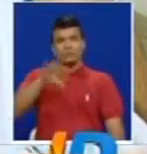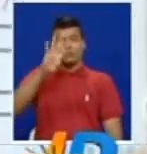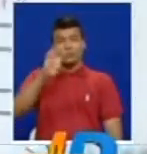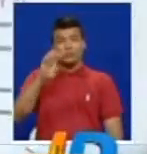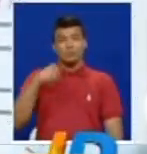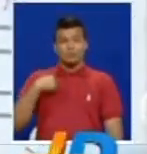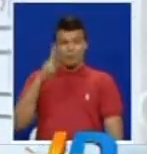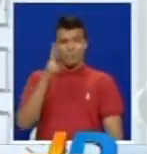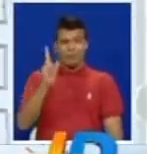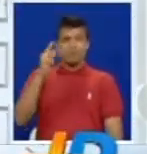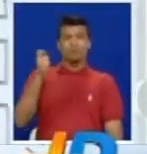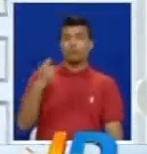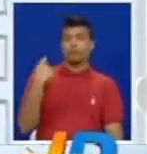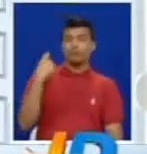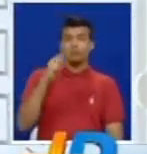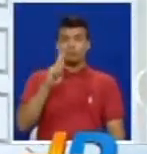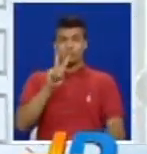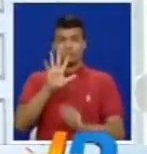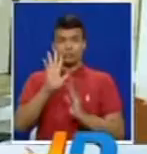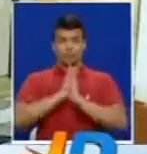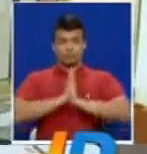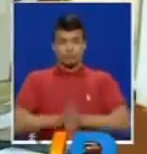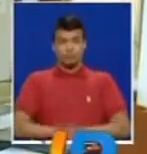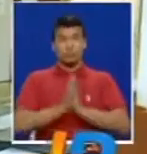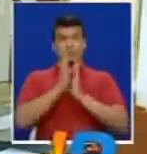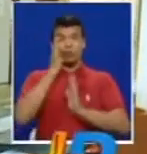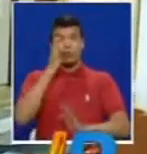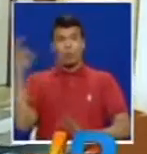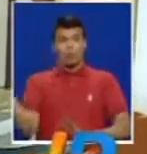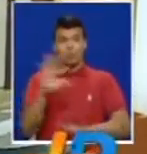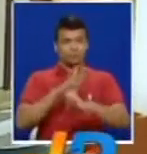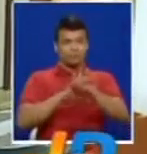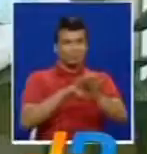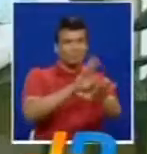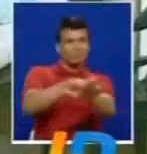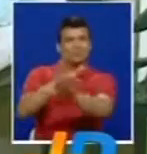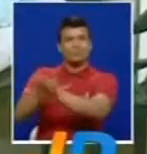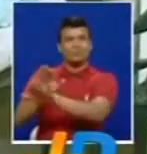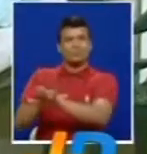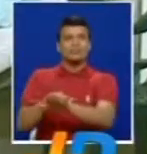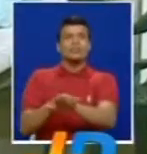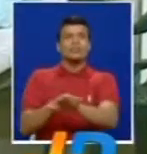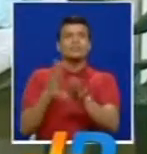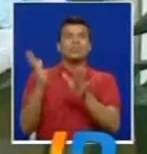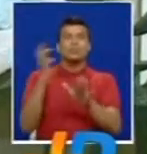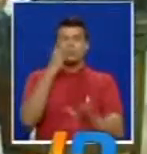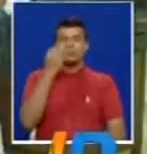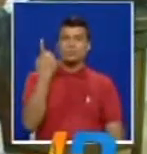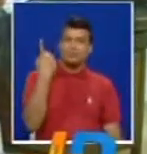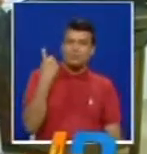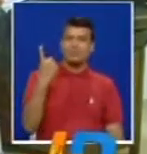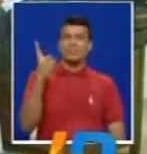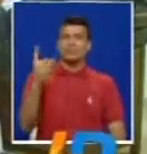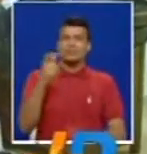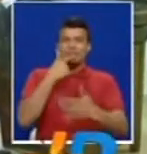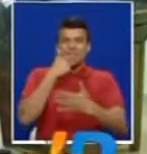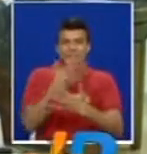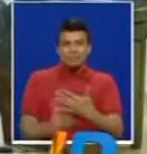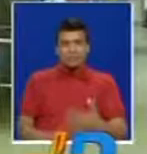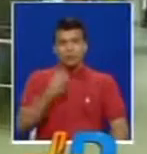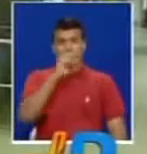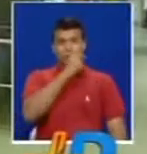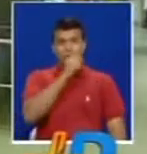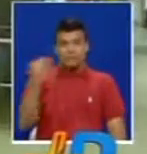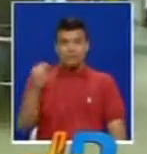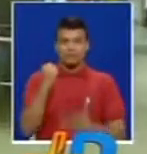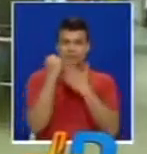de fuego el pasado 25 de diciembre. Según los médicos del Hospital Universitario del Valle, el paciente necesita con urgencia sangre tipo O